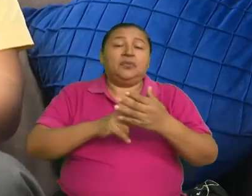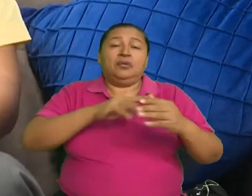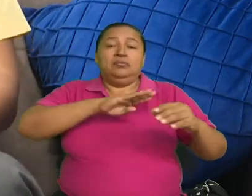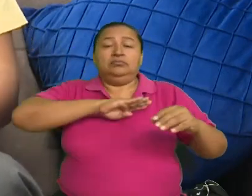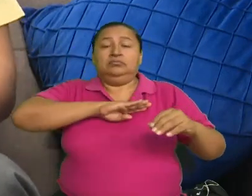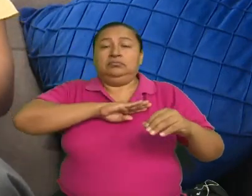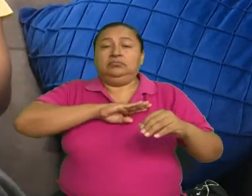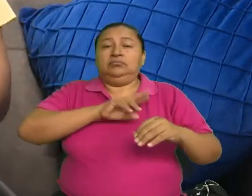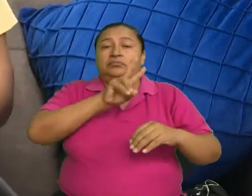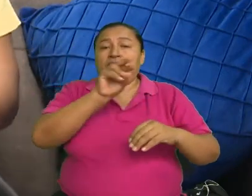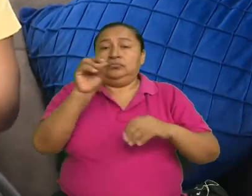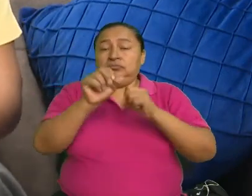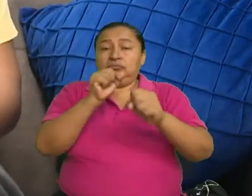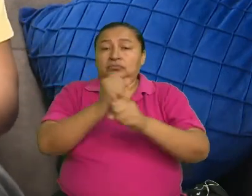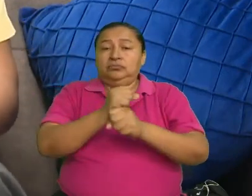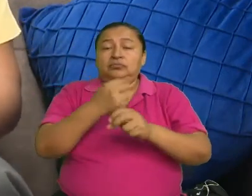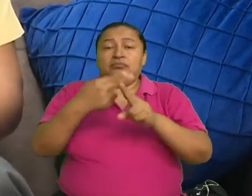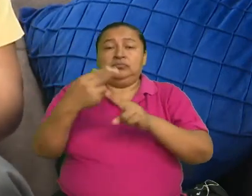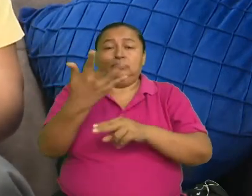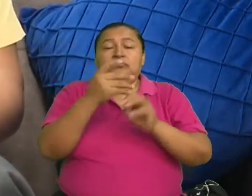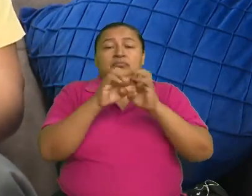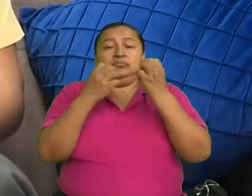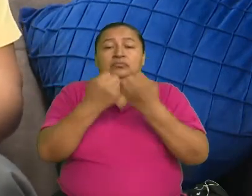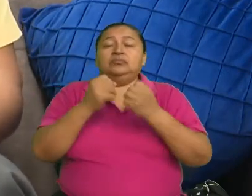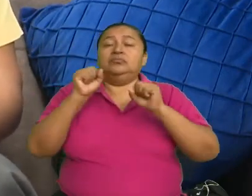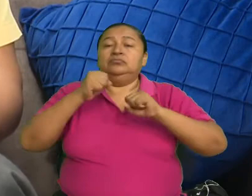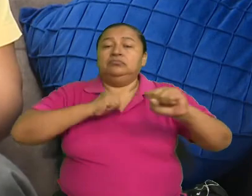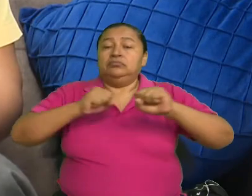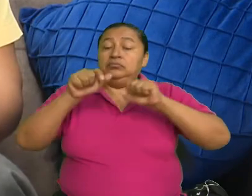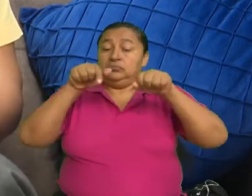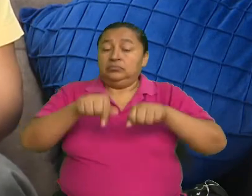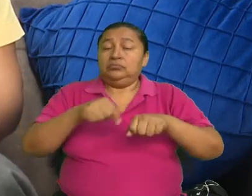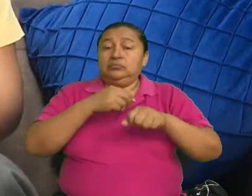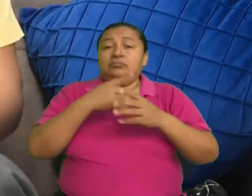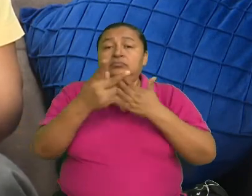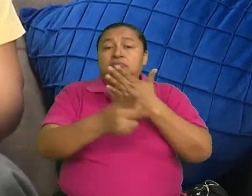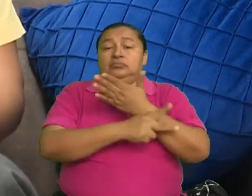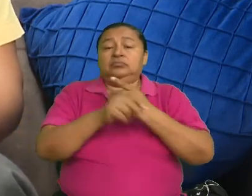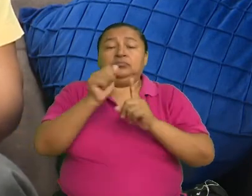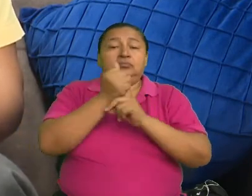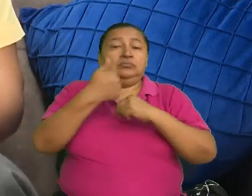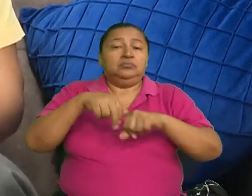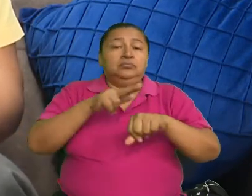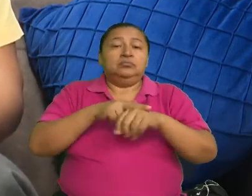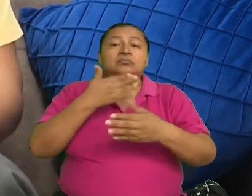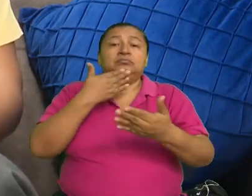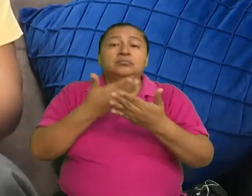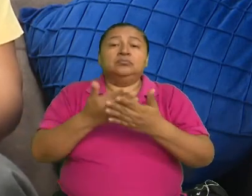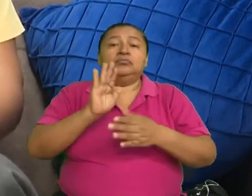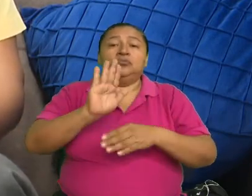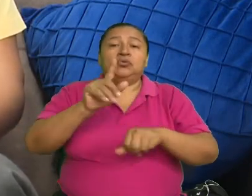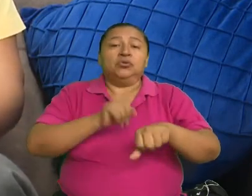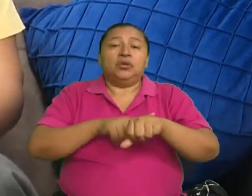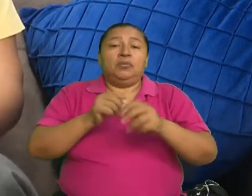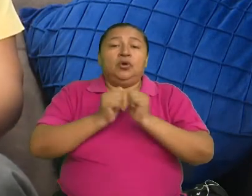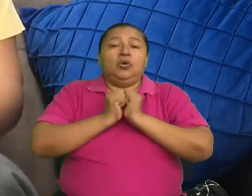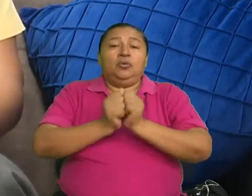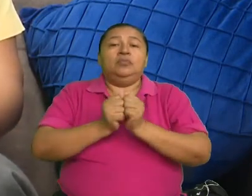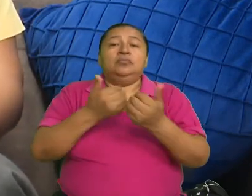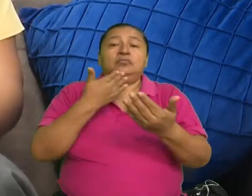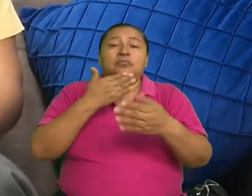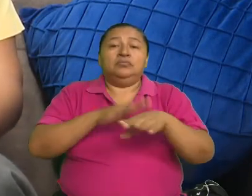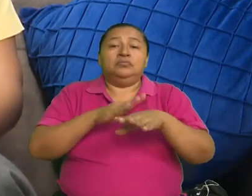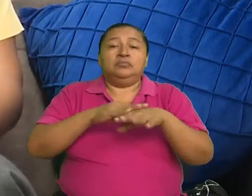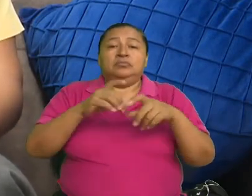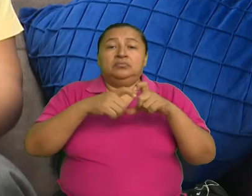patrias bicentenarias. A nombre de todo el equipo que hace posible la transmisión de su programa desde el Parlamento, le agradecemos su fiel compañía. Le invitamos a que